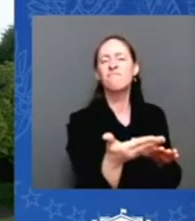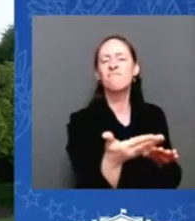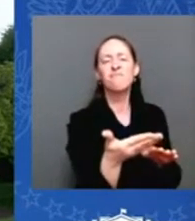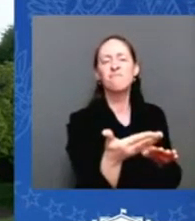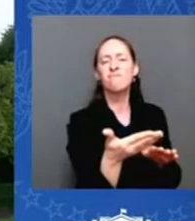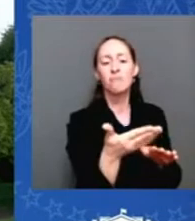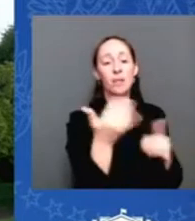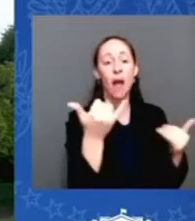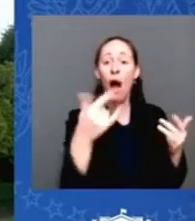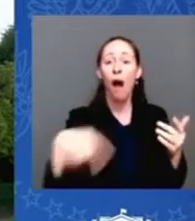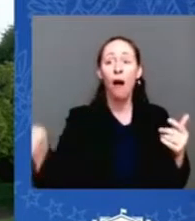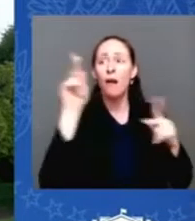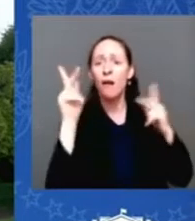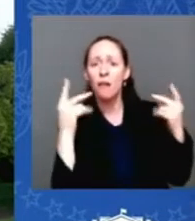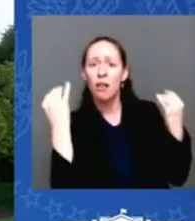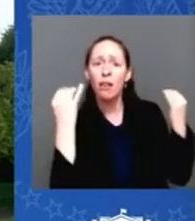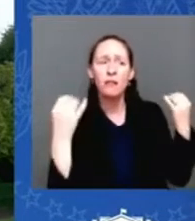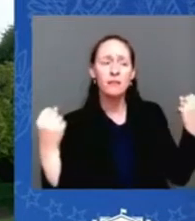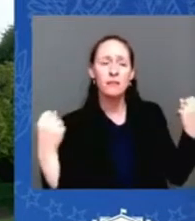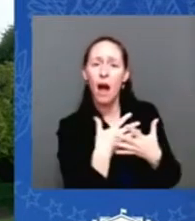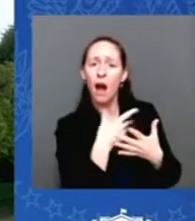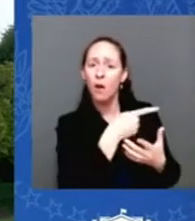de Estados Unidos. Y